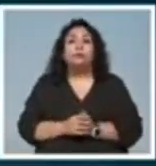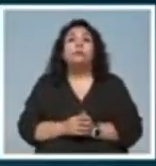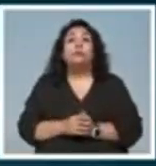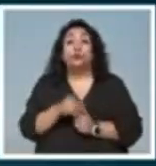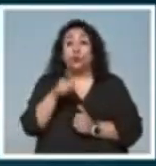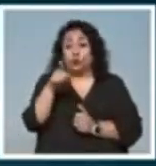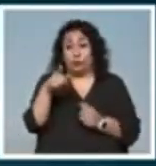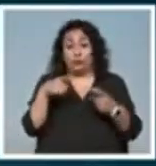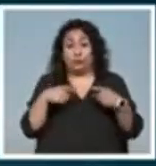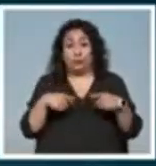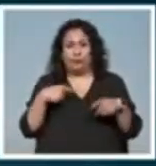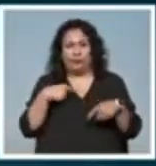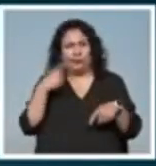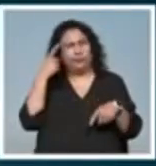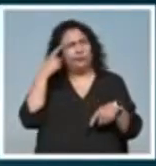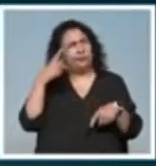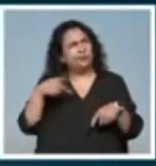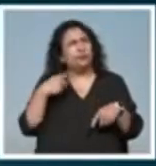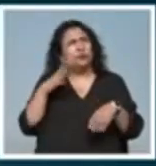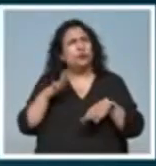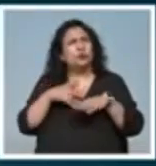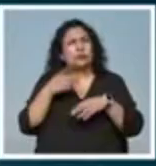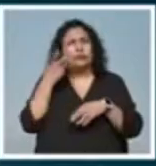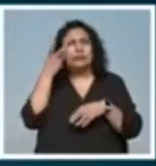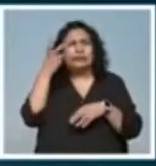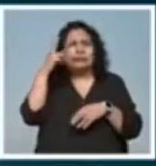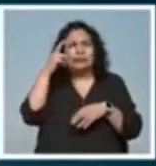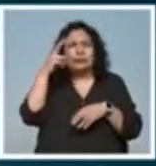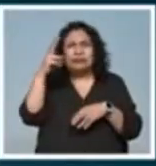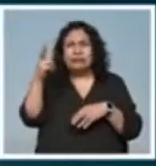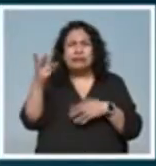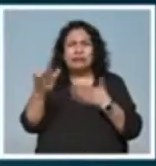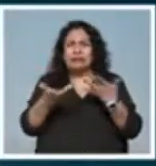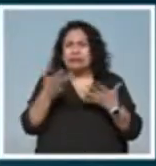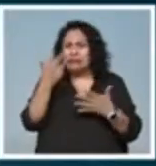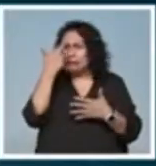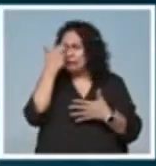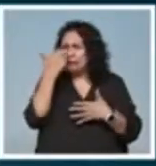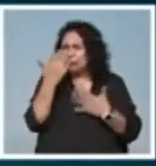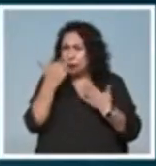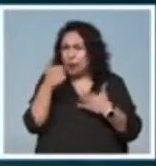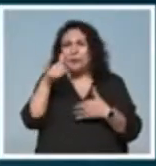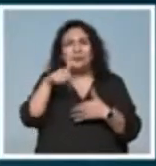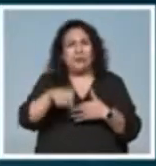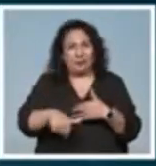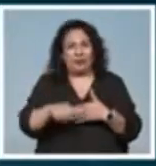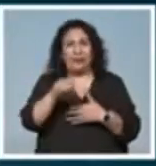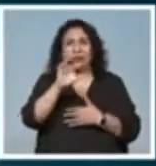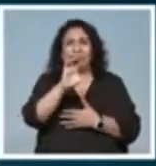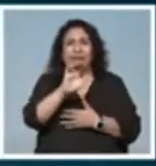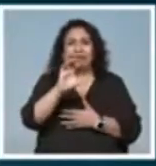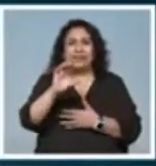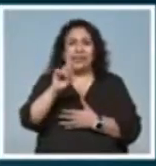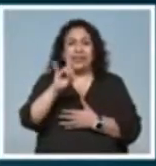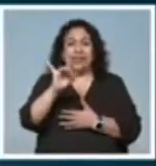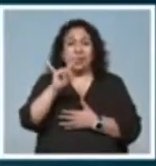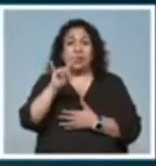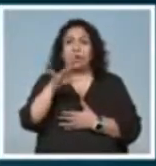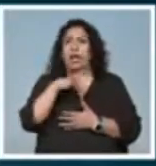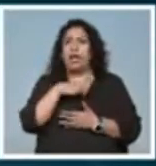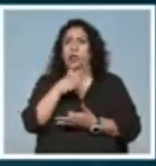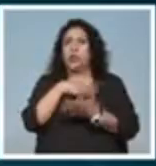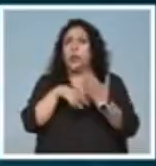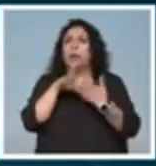Si eres de las personas que se pregunta por qué soñamos lo que soñamos y no encuentra los motivos, pues aquí en el Centro de Cultura Digital encontrarás todas